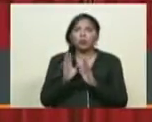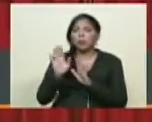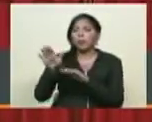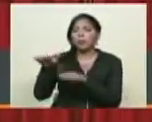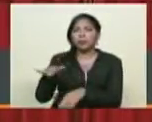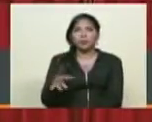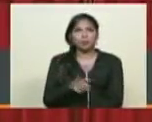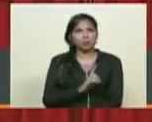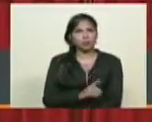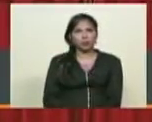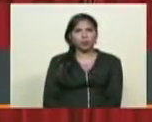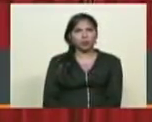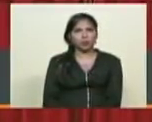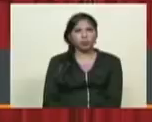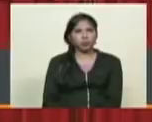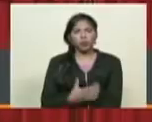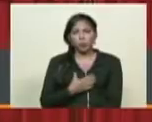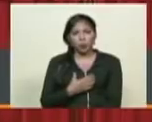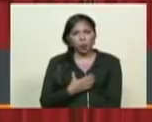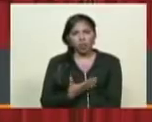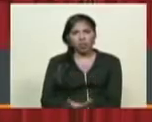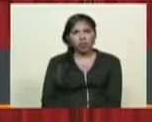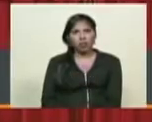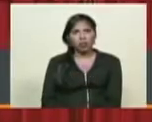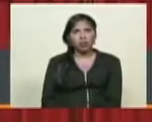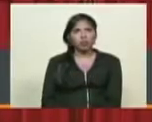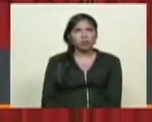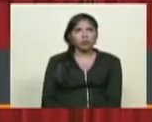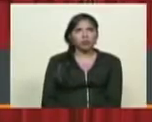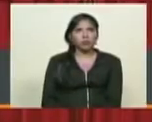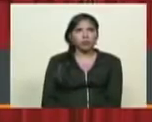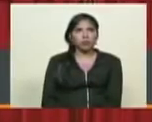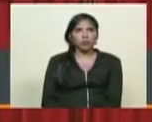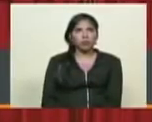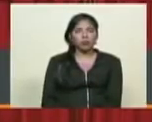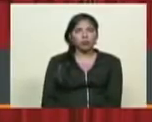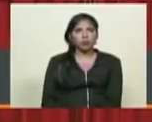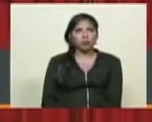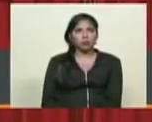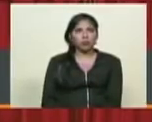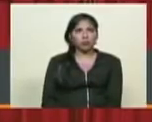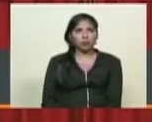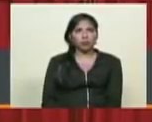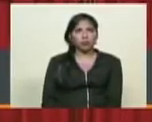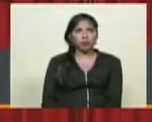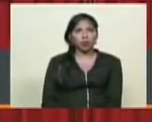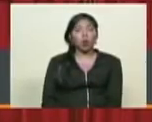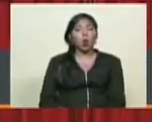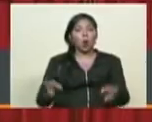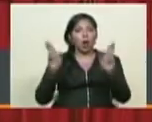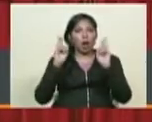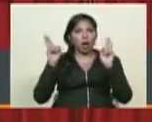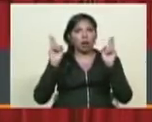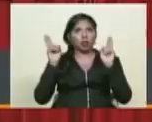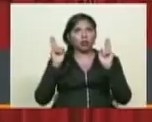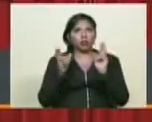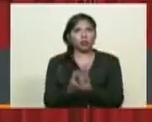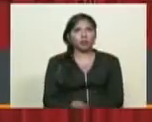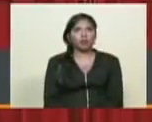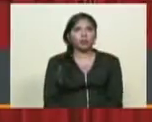hemos, no pueden formar cuadros, eso fortalece la revolución. Nosotros nunca le hemos oído a eso. Ojalá, mira,